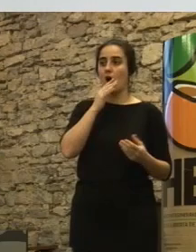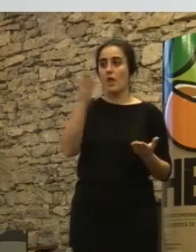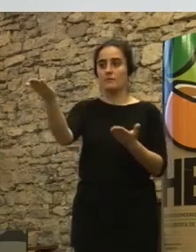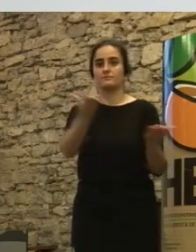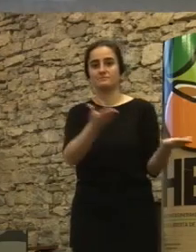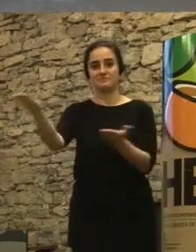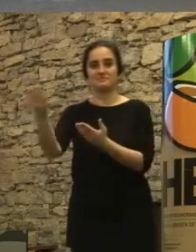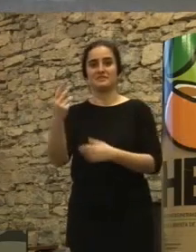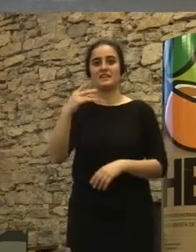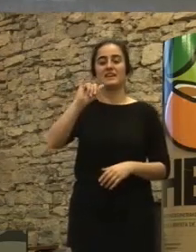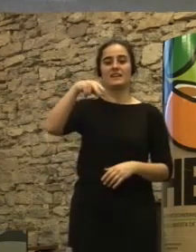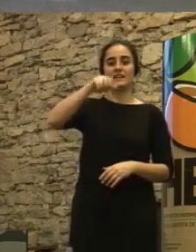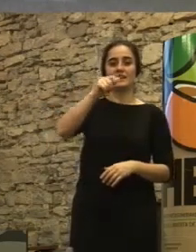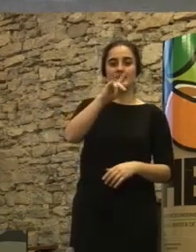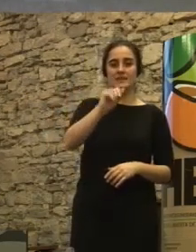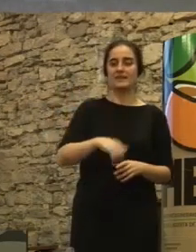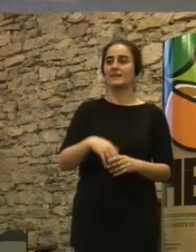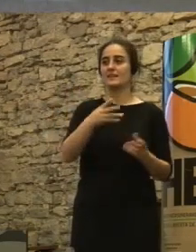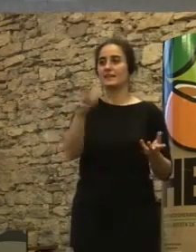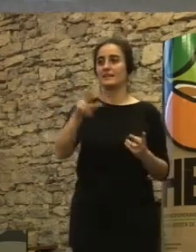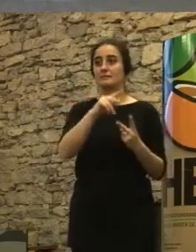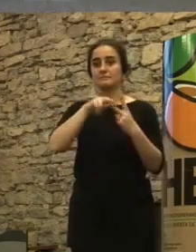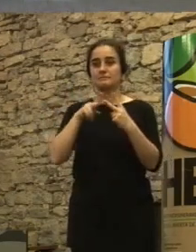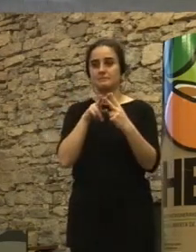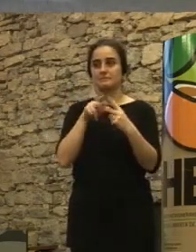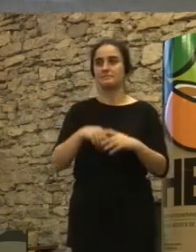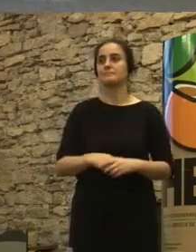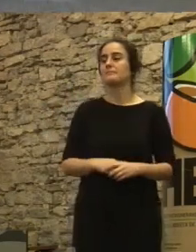nuestros invitados, Iñaki Martín y José Luis Ochoa.